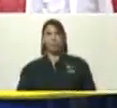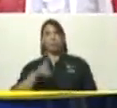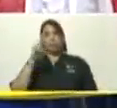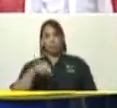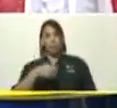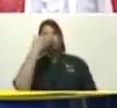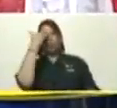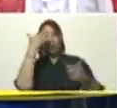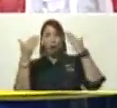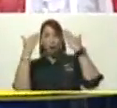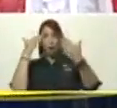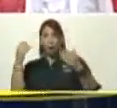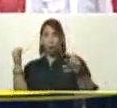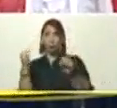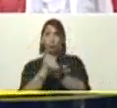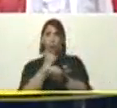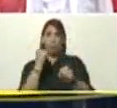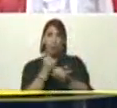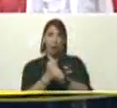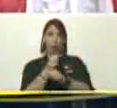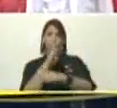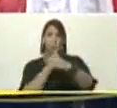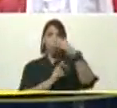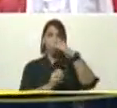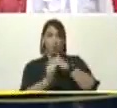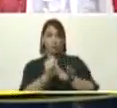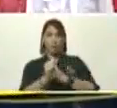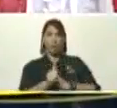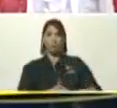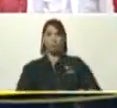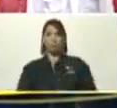saludo a los trabajadores de la UNEFA, ¿vale?, que están por ahí.